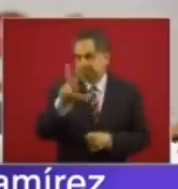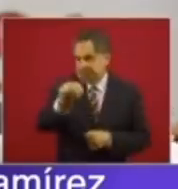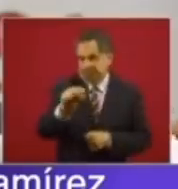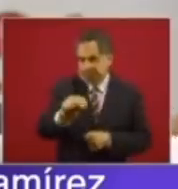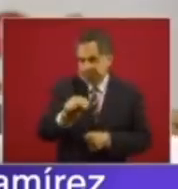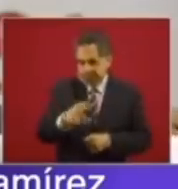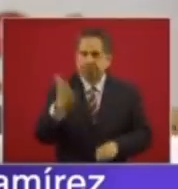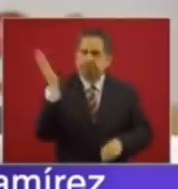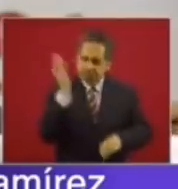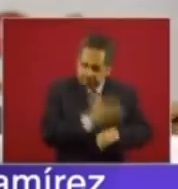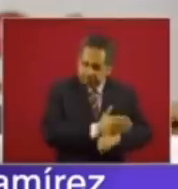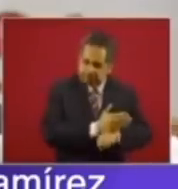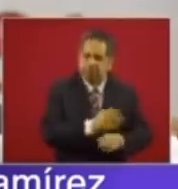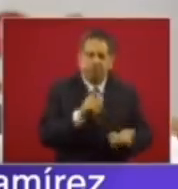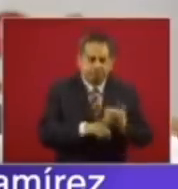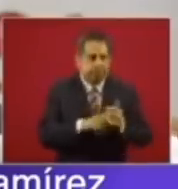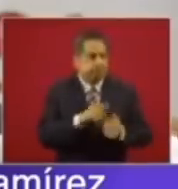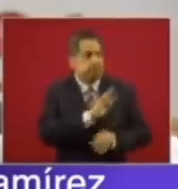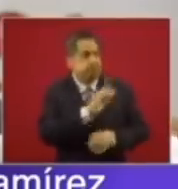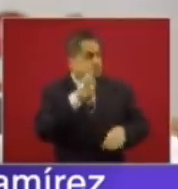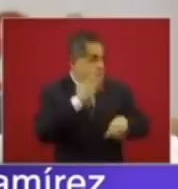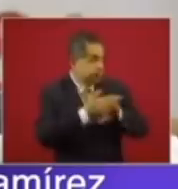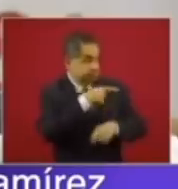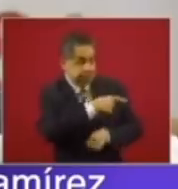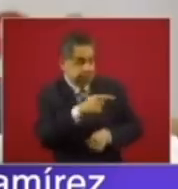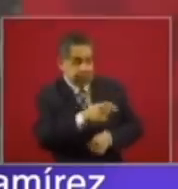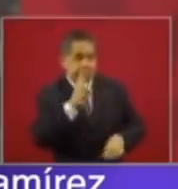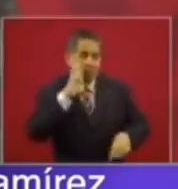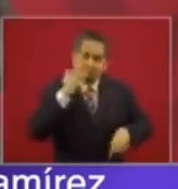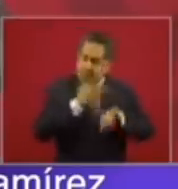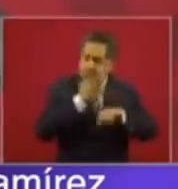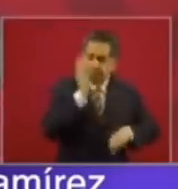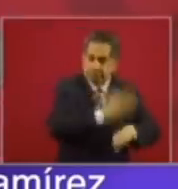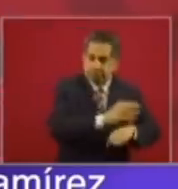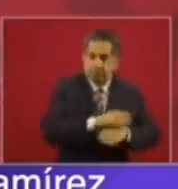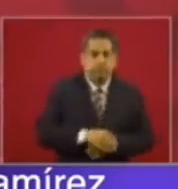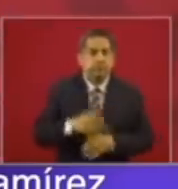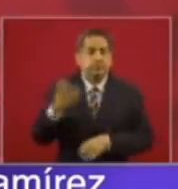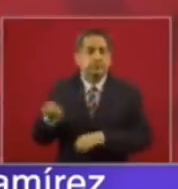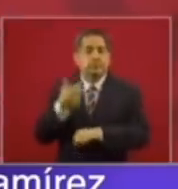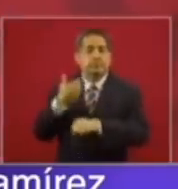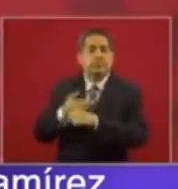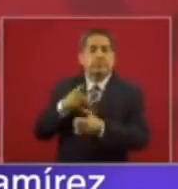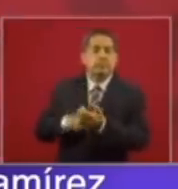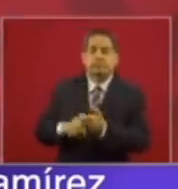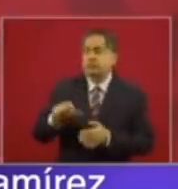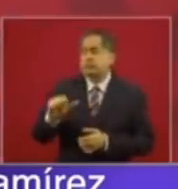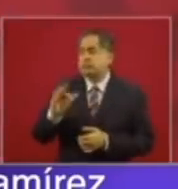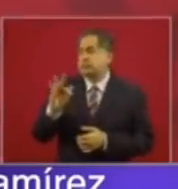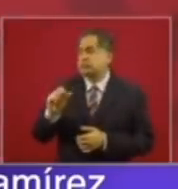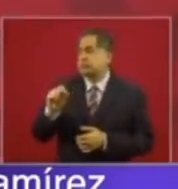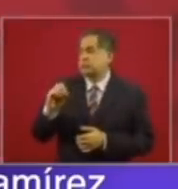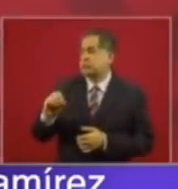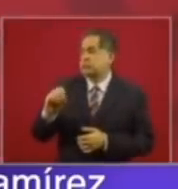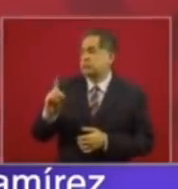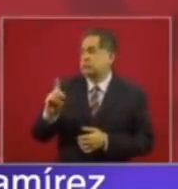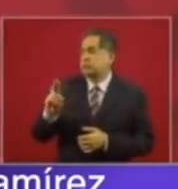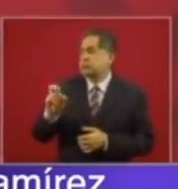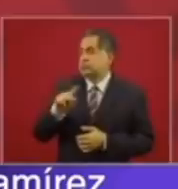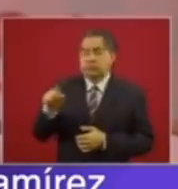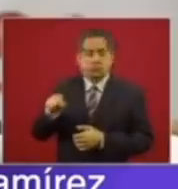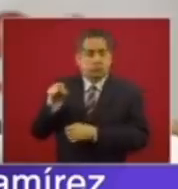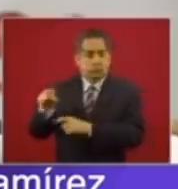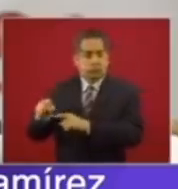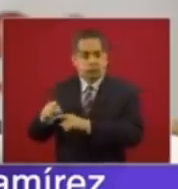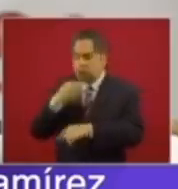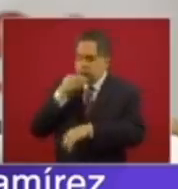va a castigar a todos los responsables. El secretario de Seguridad Pública, Alfonso Durazo, tiene instrucciones desde